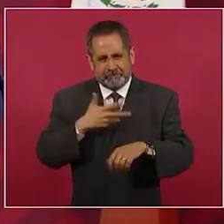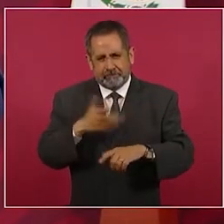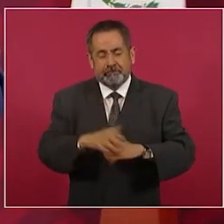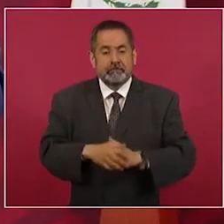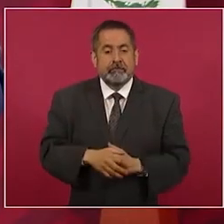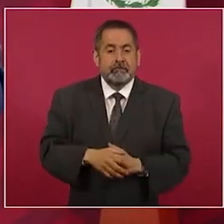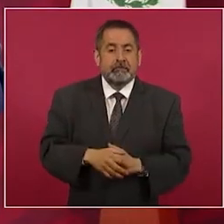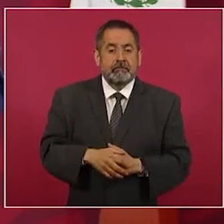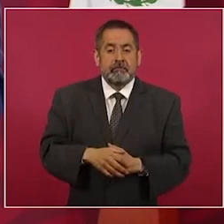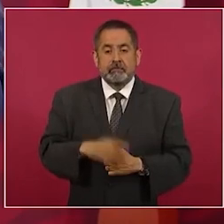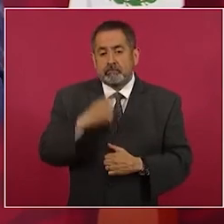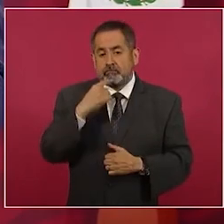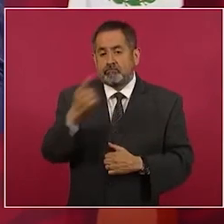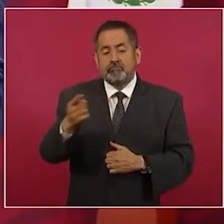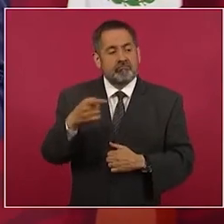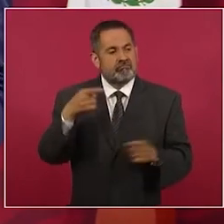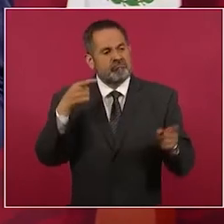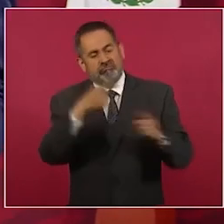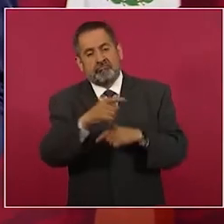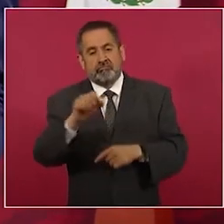Le decía a Salinas: